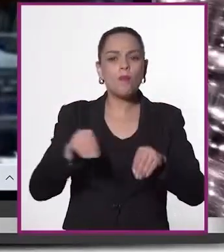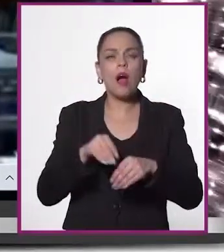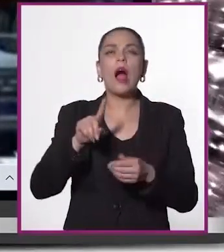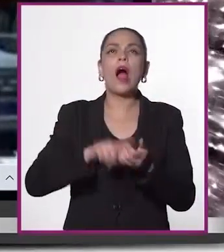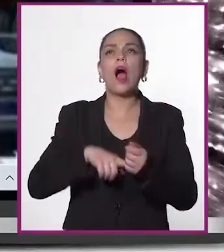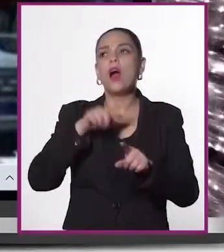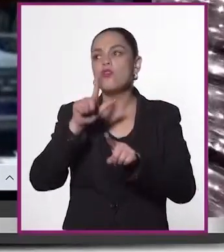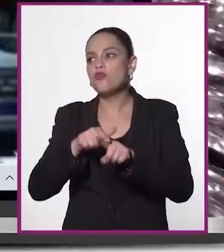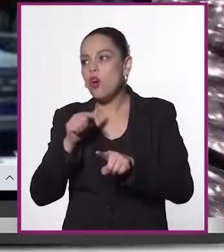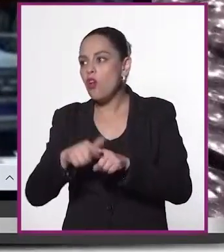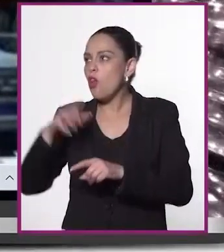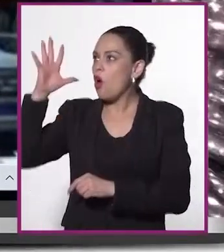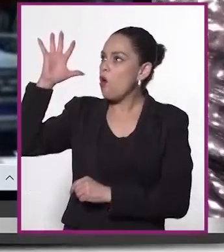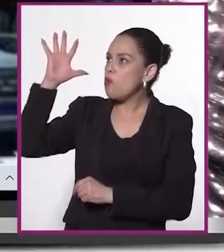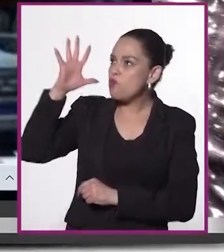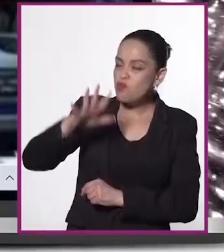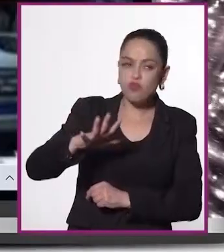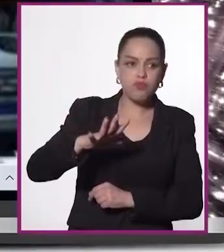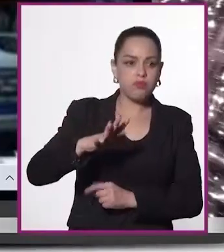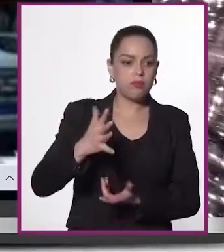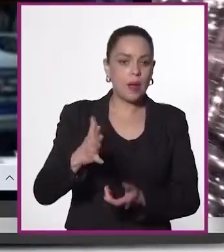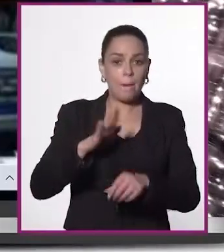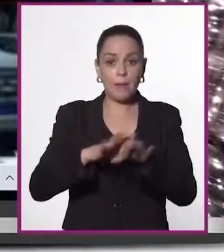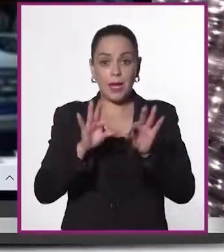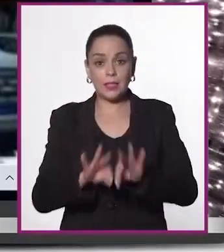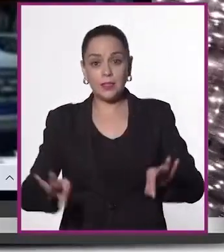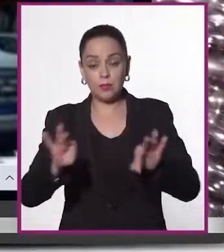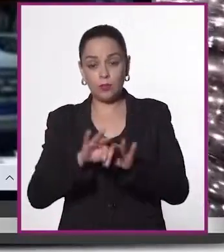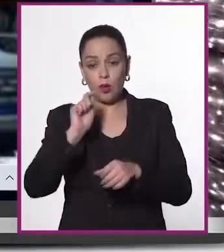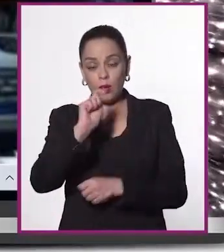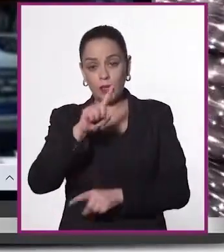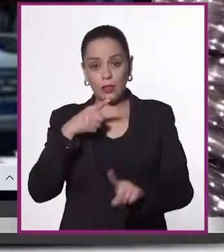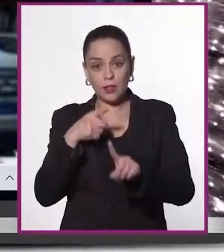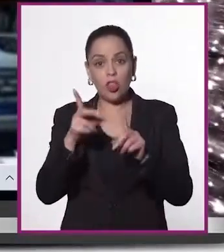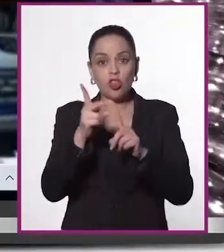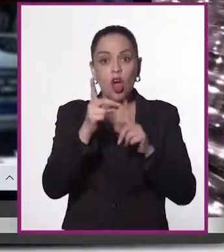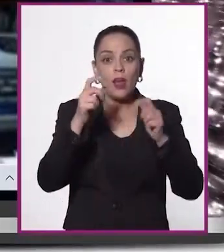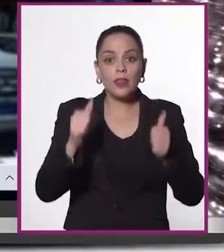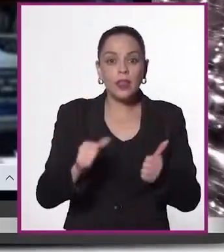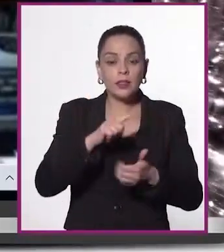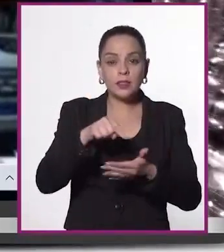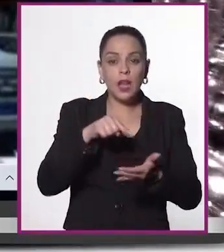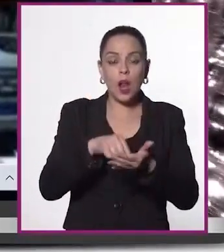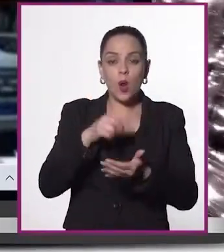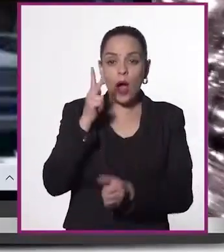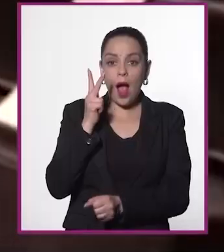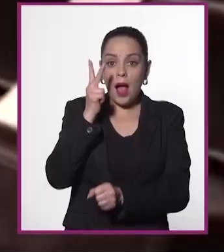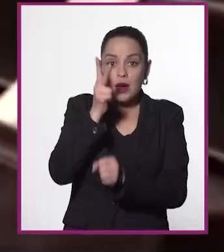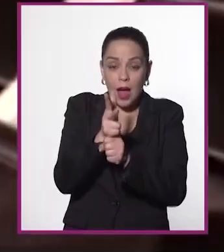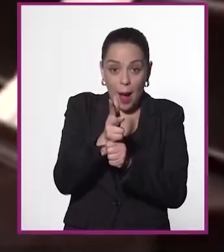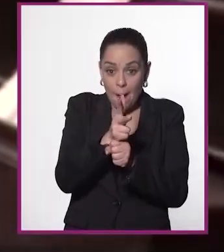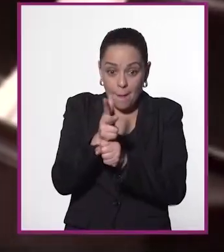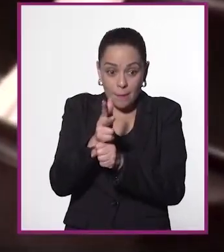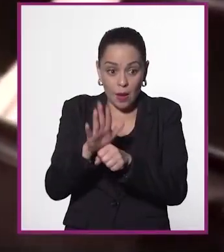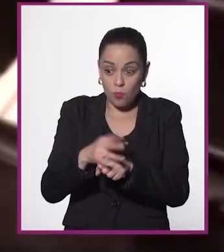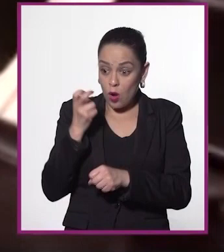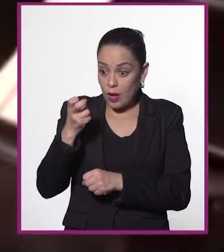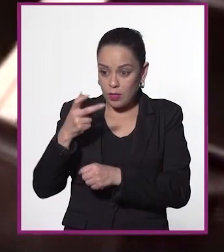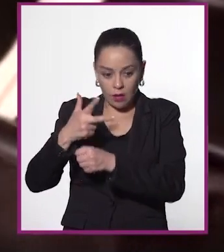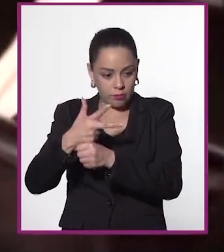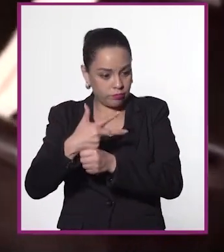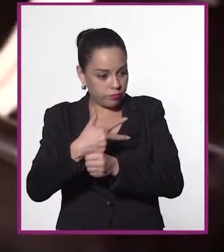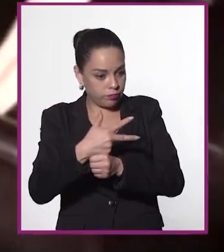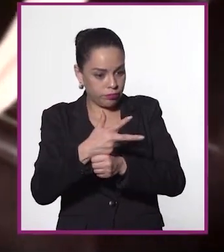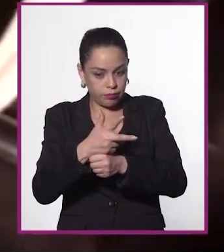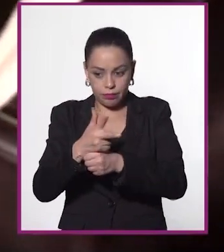la iluminación y lo más importante de todo, que es dónde está ubicada la cámara, porque la cámara construye la perspectiva que tenemos